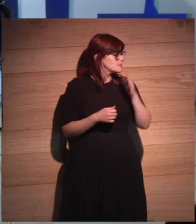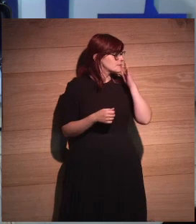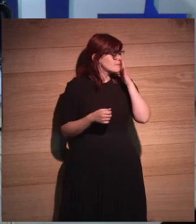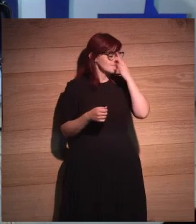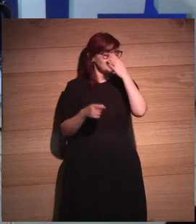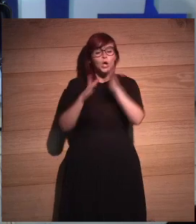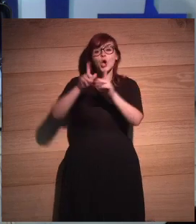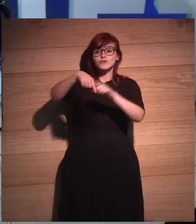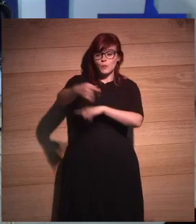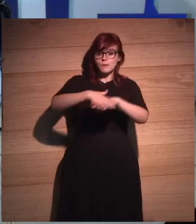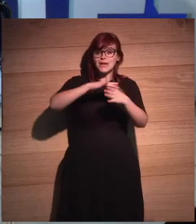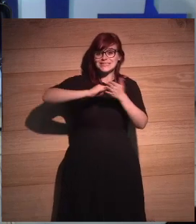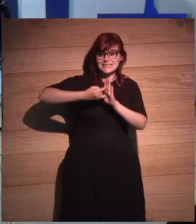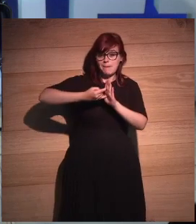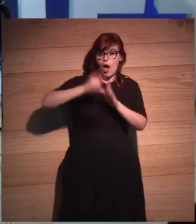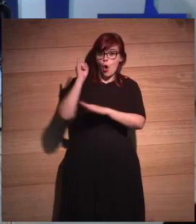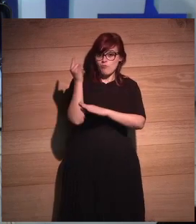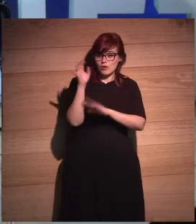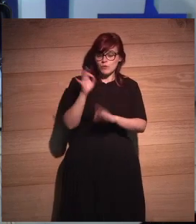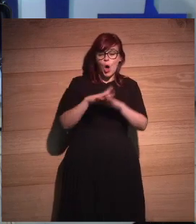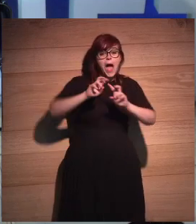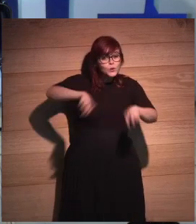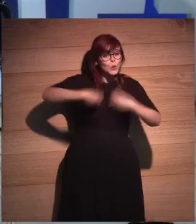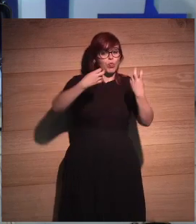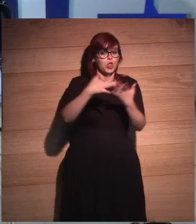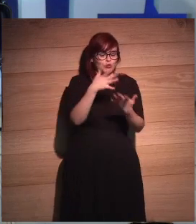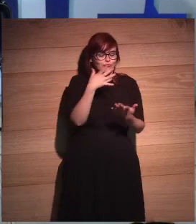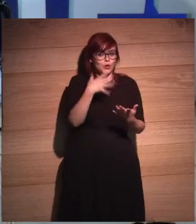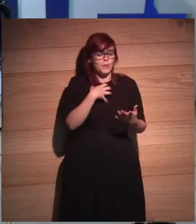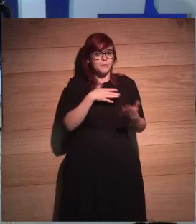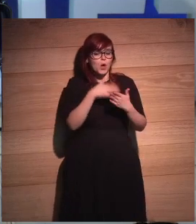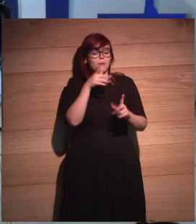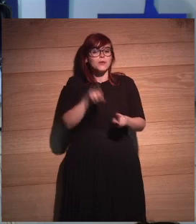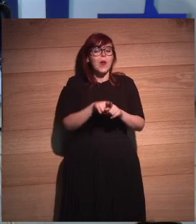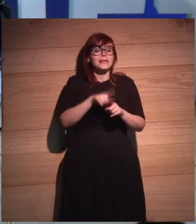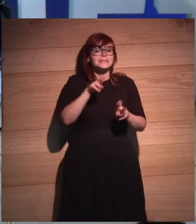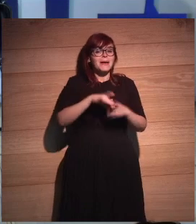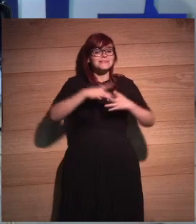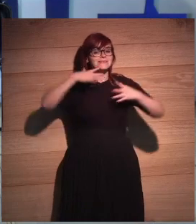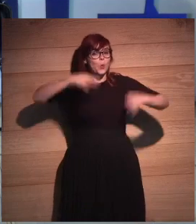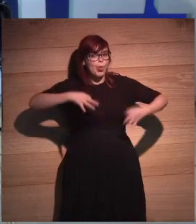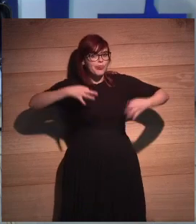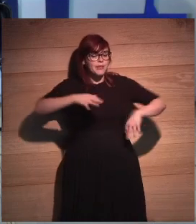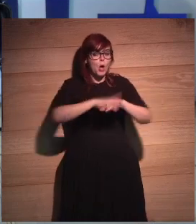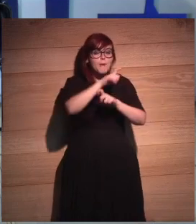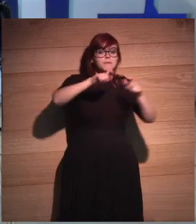tener actualizaciones en tu sistema operativo es que la mayor parte de las actualizaciones son para cerrar agujeros de seguridad que la empresa